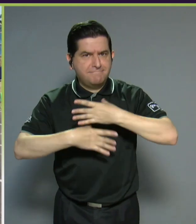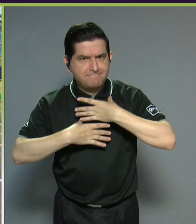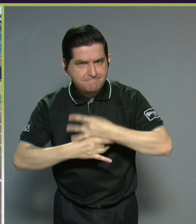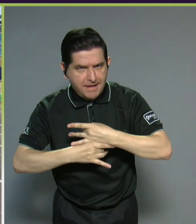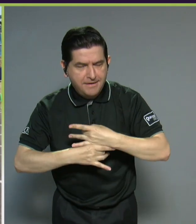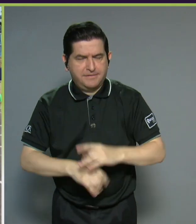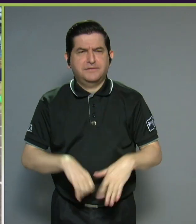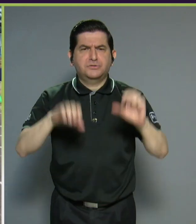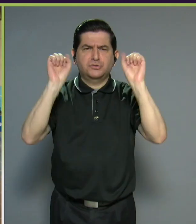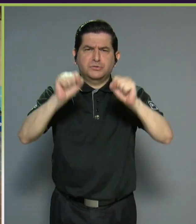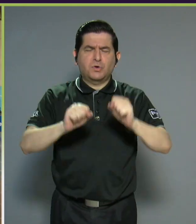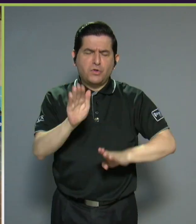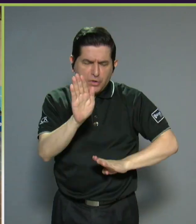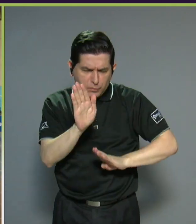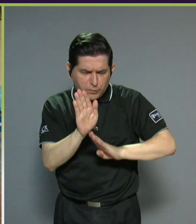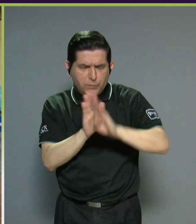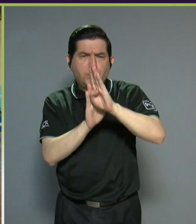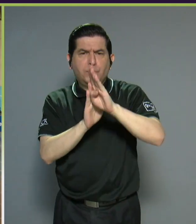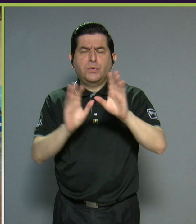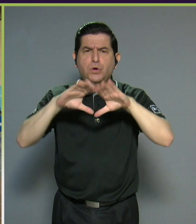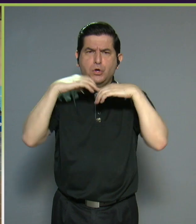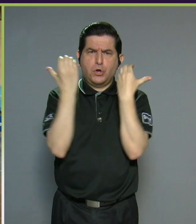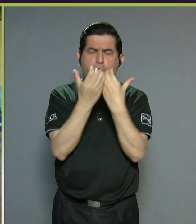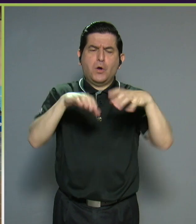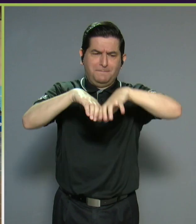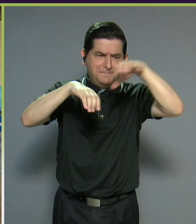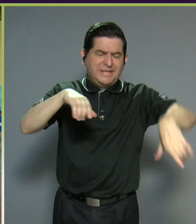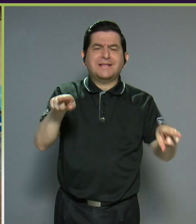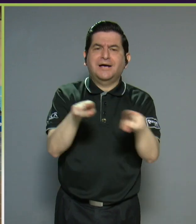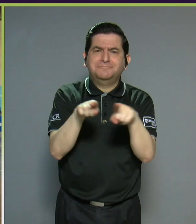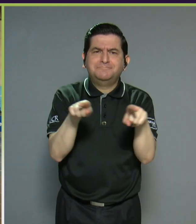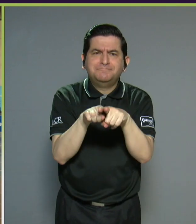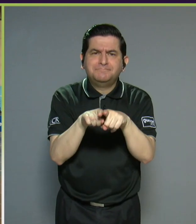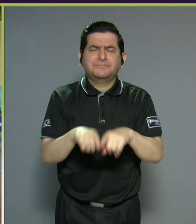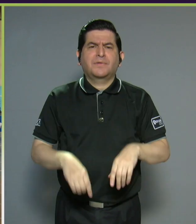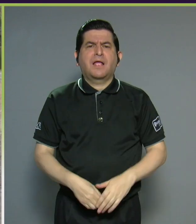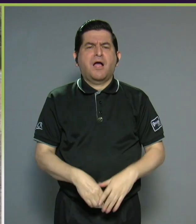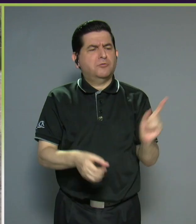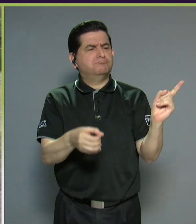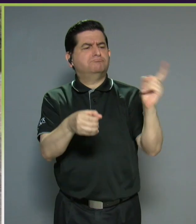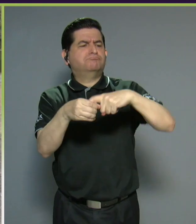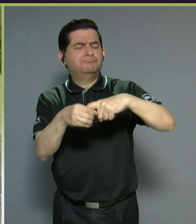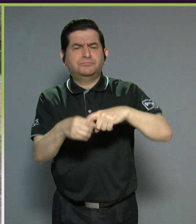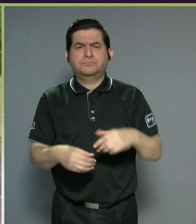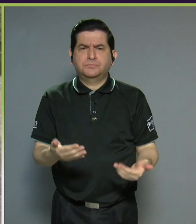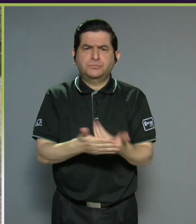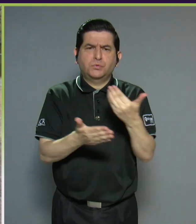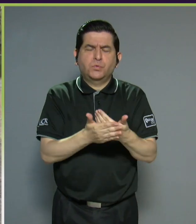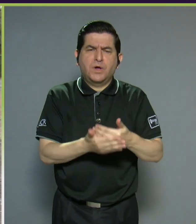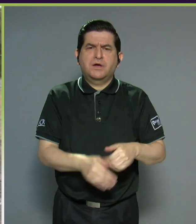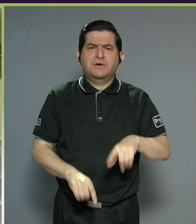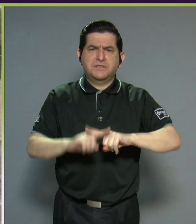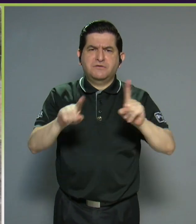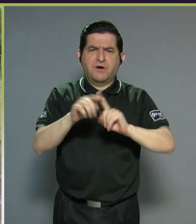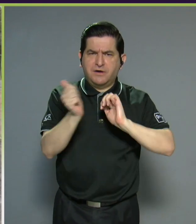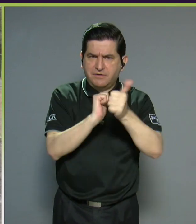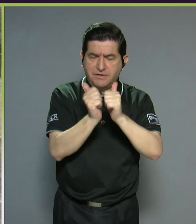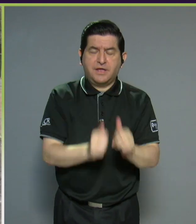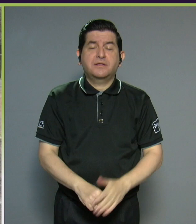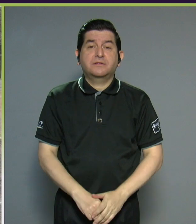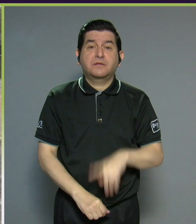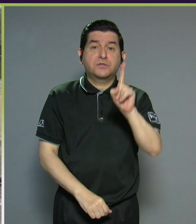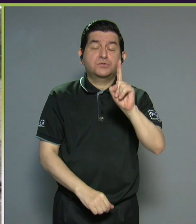darle más desarrollo y que los comités cantonales también se incorporen a estas nuevas modalidades. Uno de